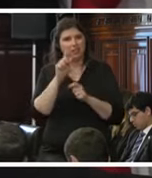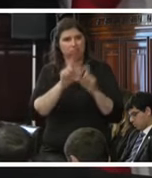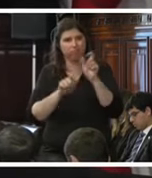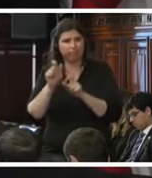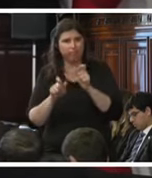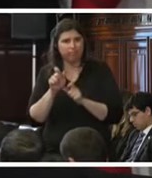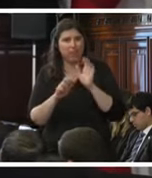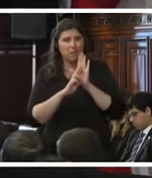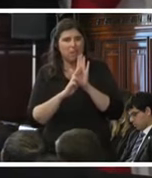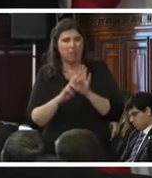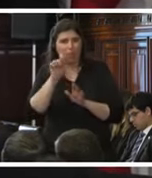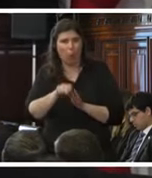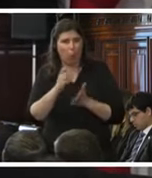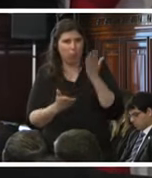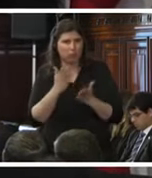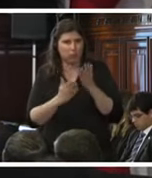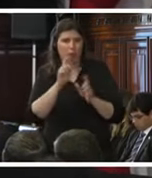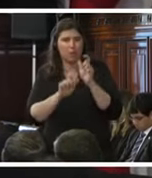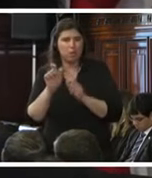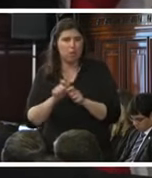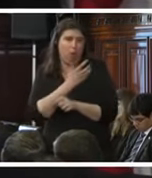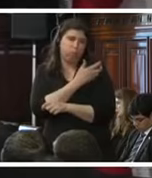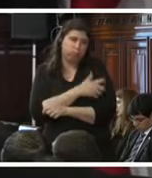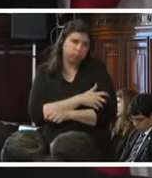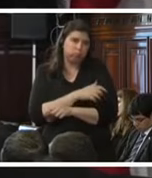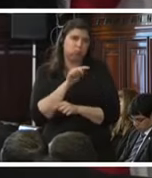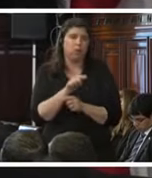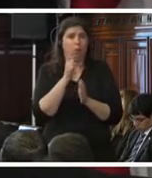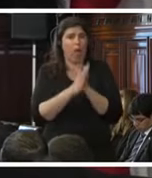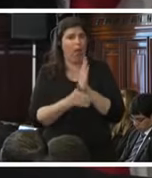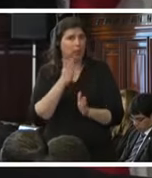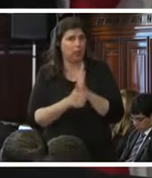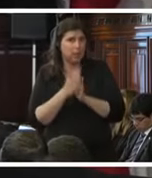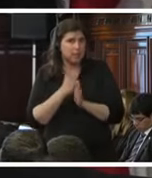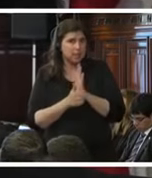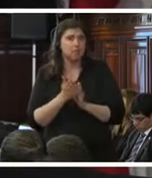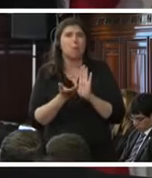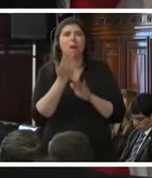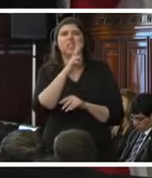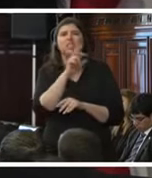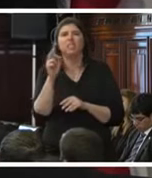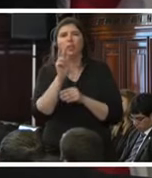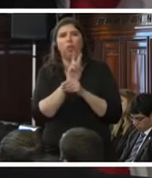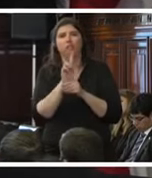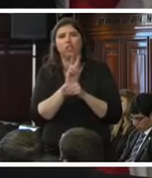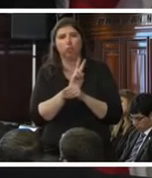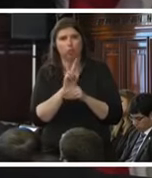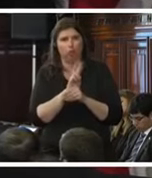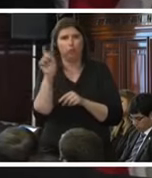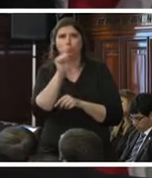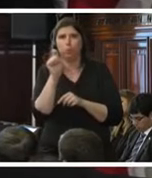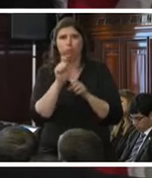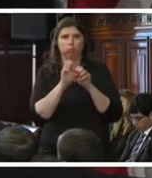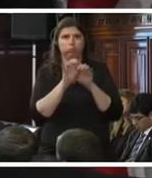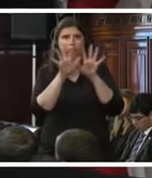vulnerabilidad, de una manera gratuita a través de sus más de 300 defensores públicos que están distribuidos por toda la República